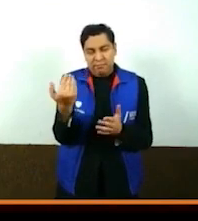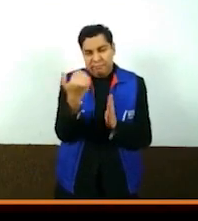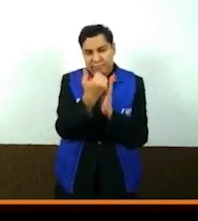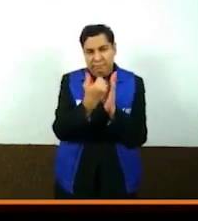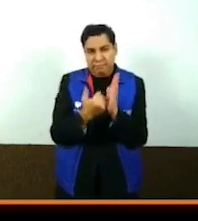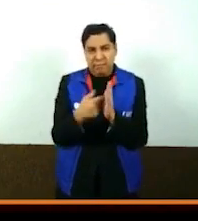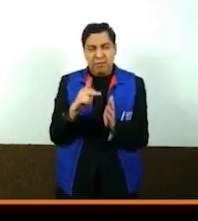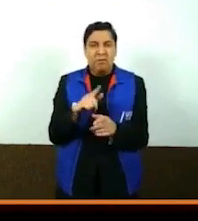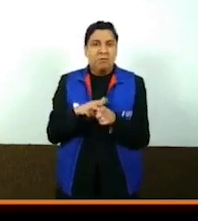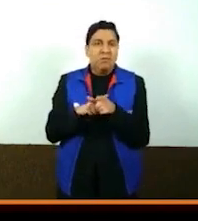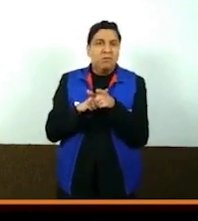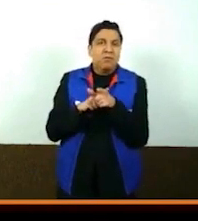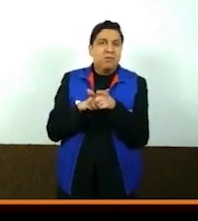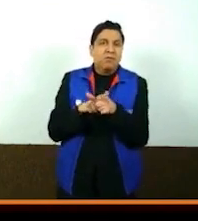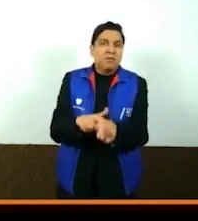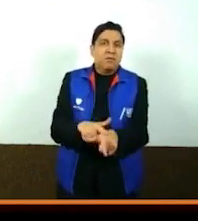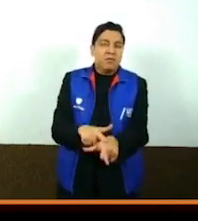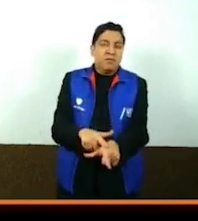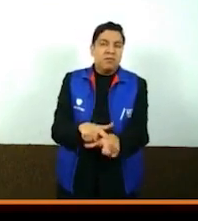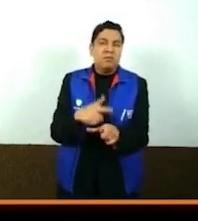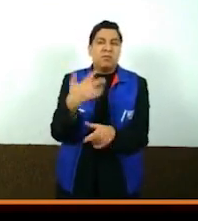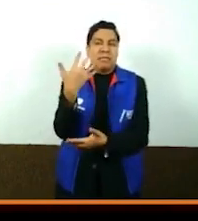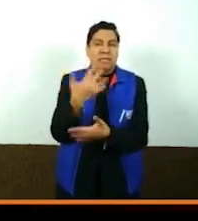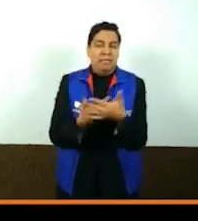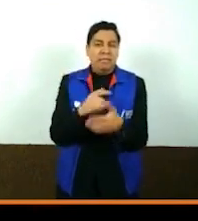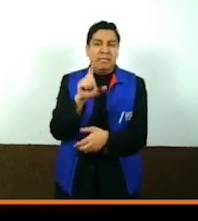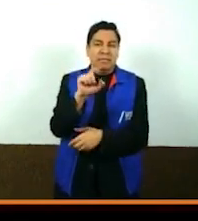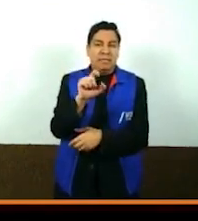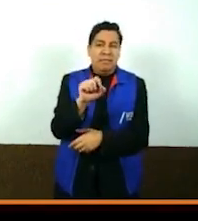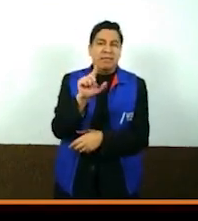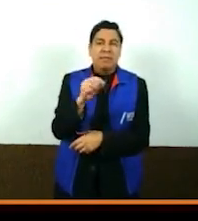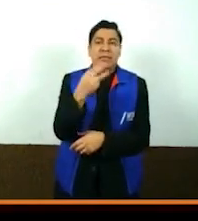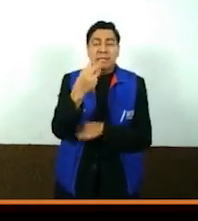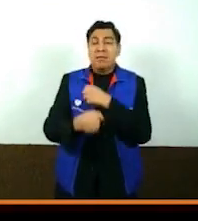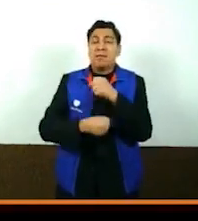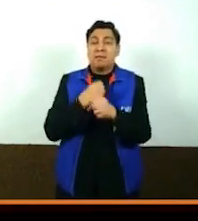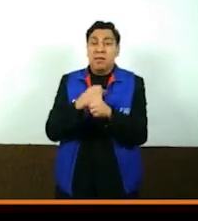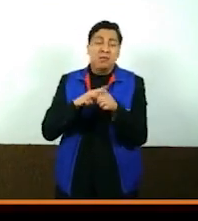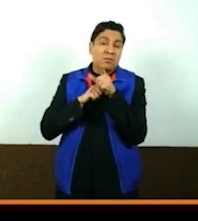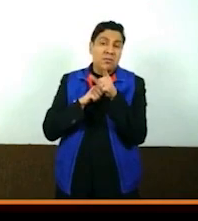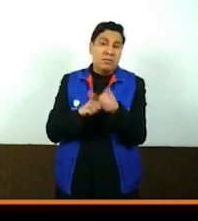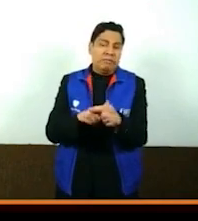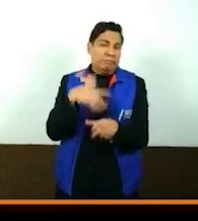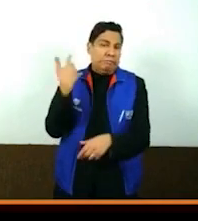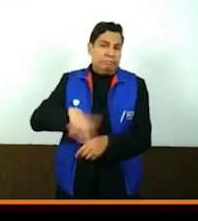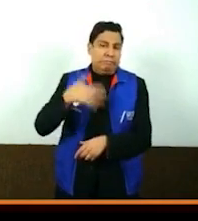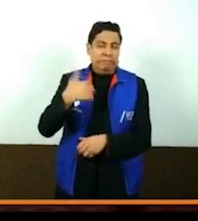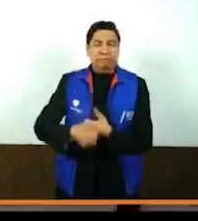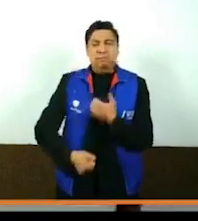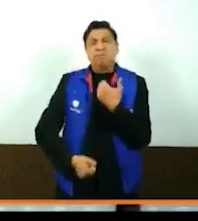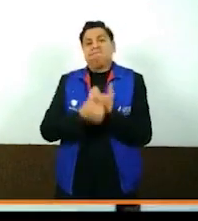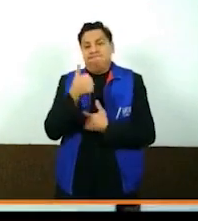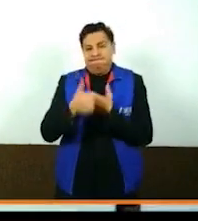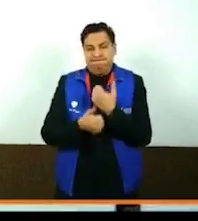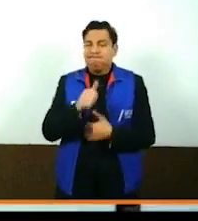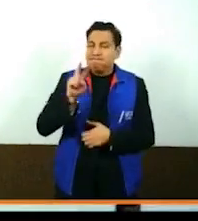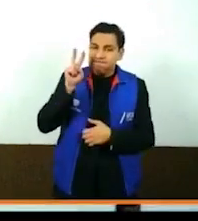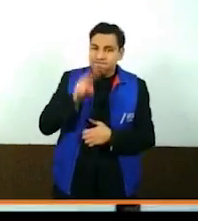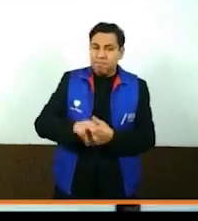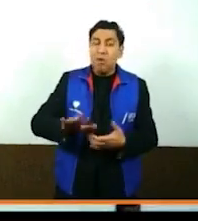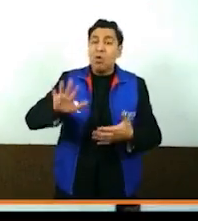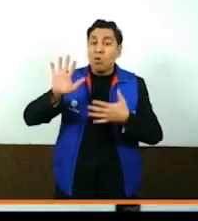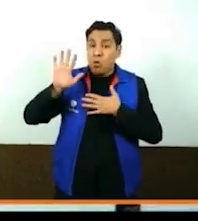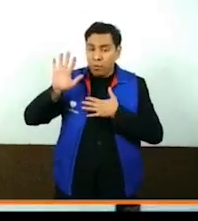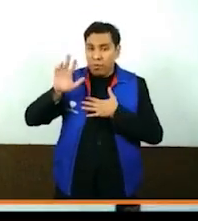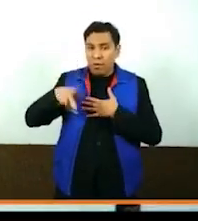esto 15, 20, 23 años sí es un reto, y es un compromiso, pero también es